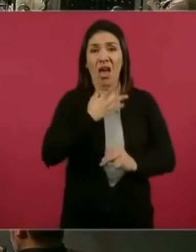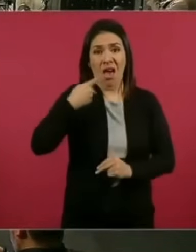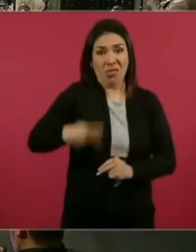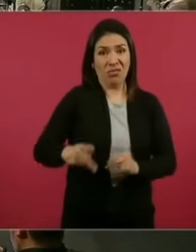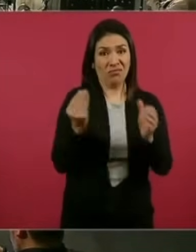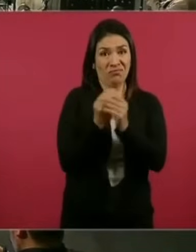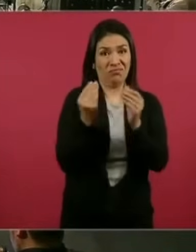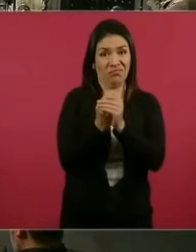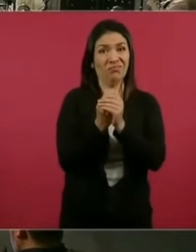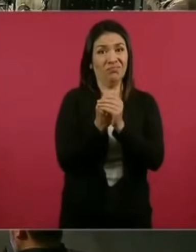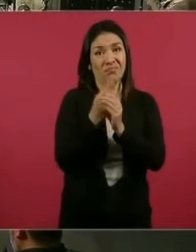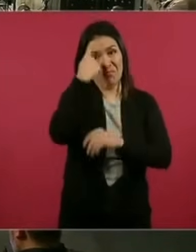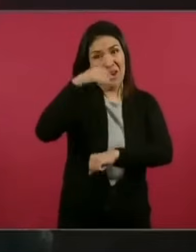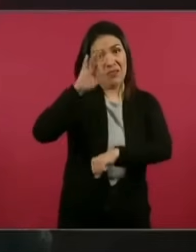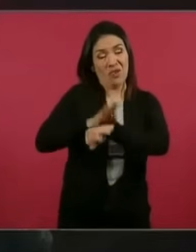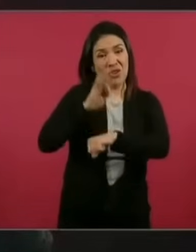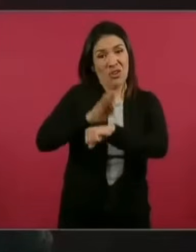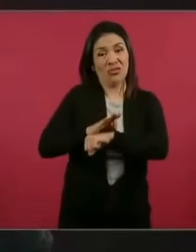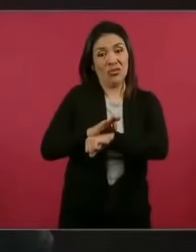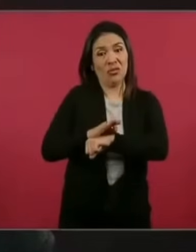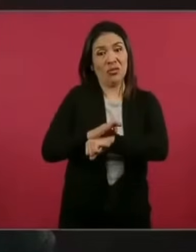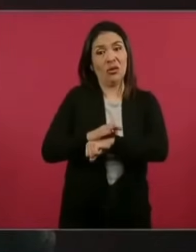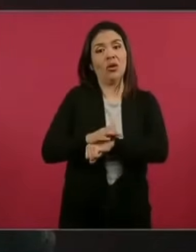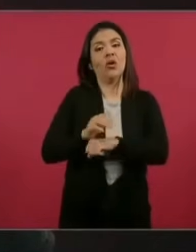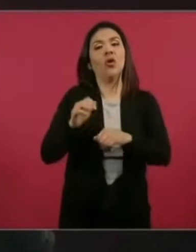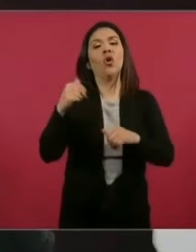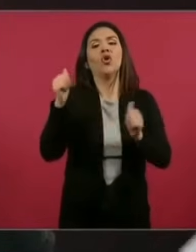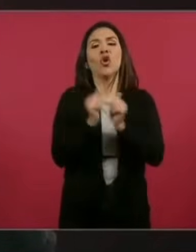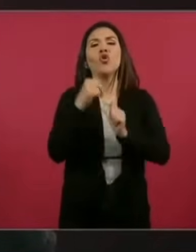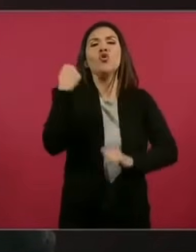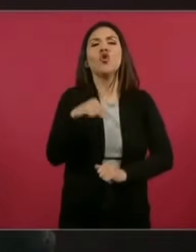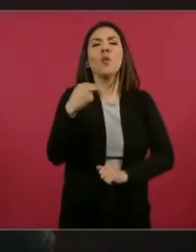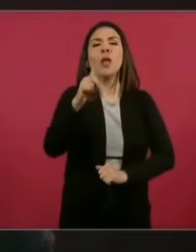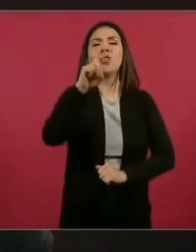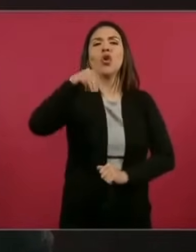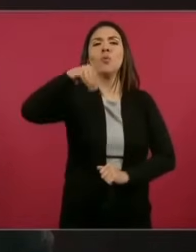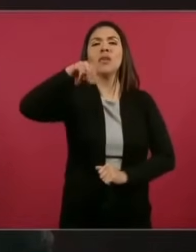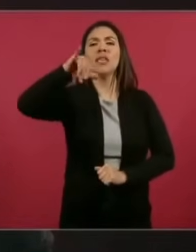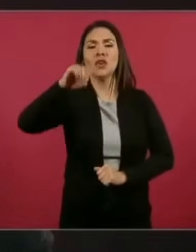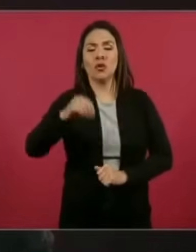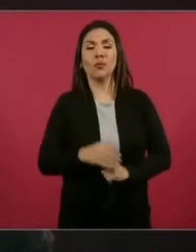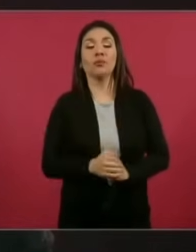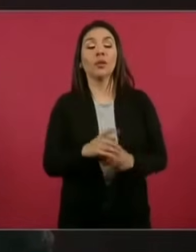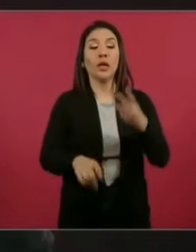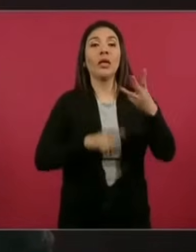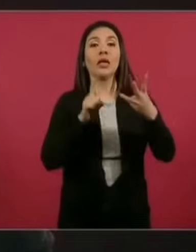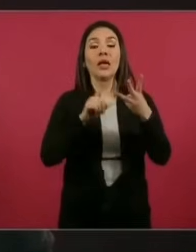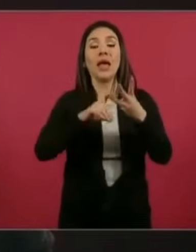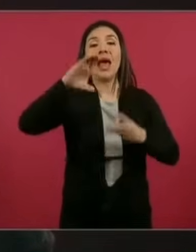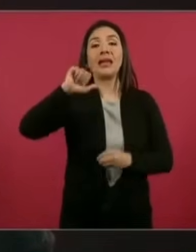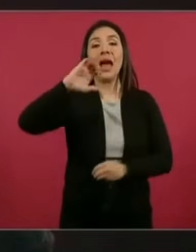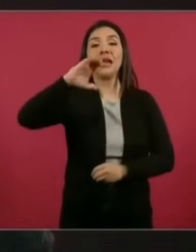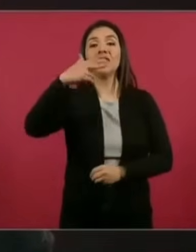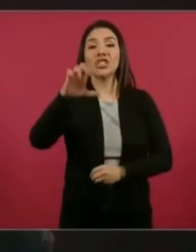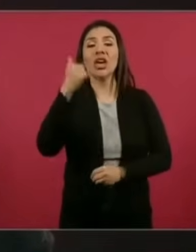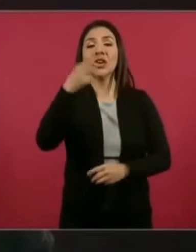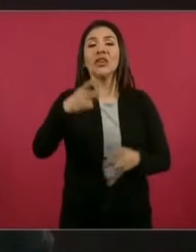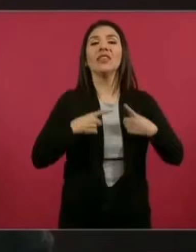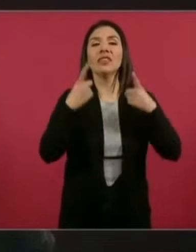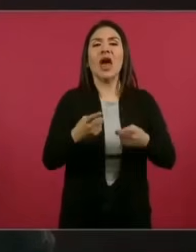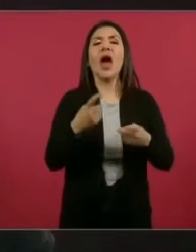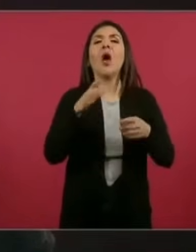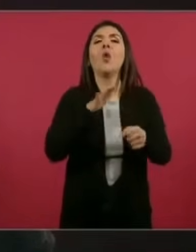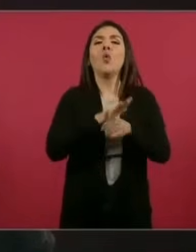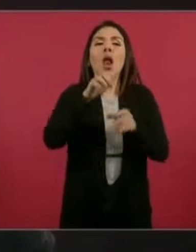tipo de servicios de nombres de dominio, un servicio de caché y entrega de